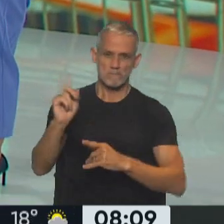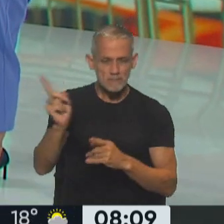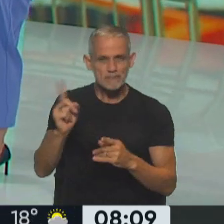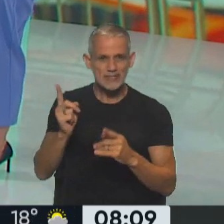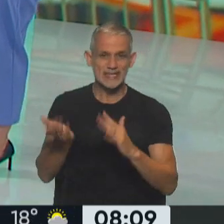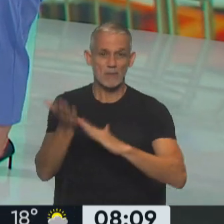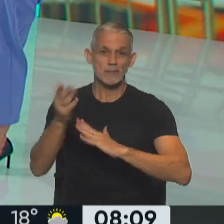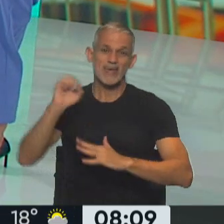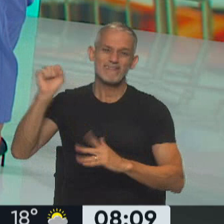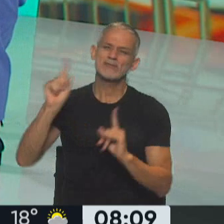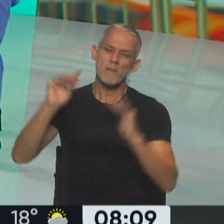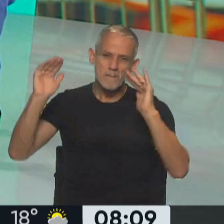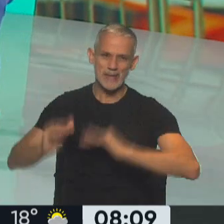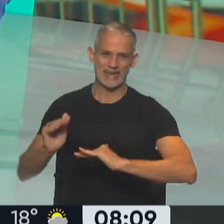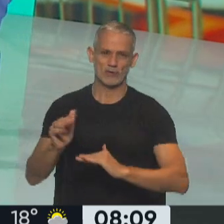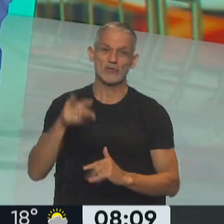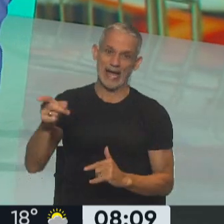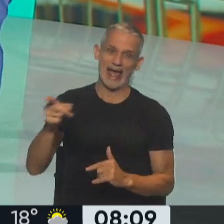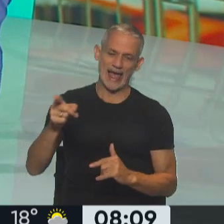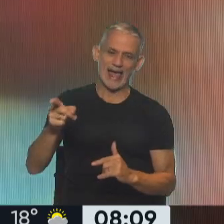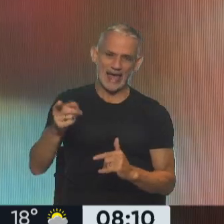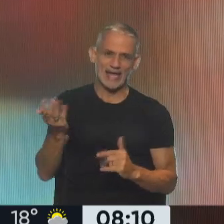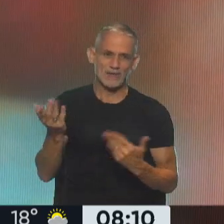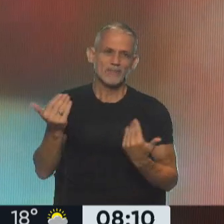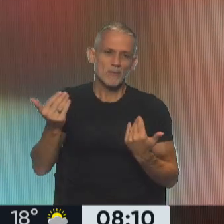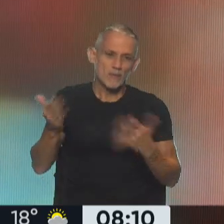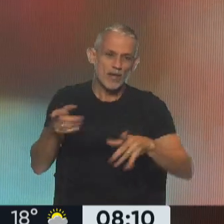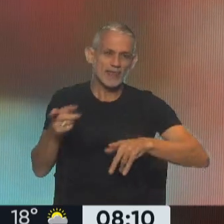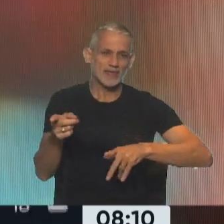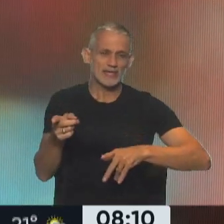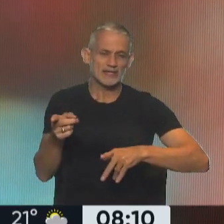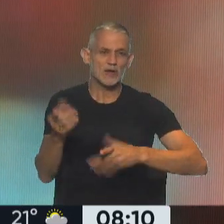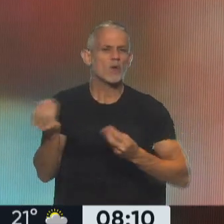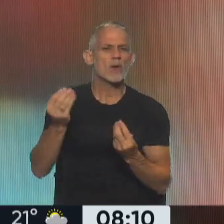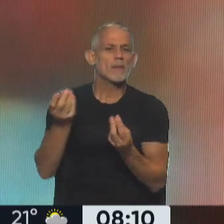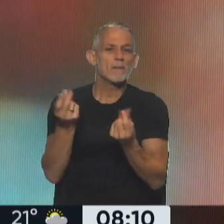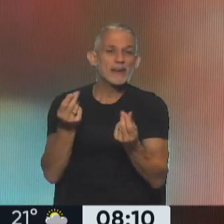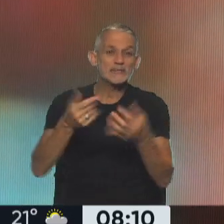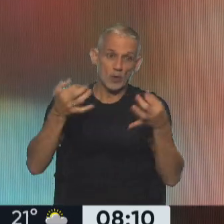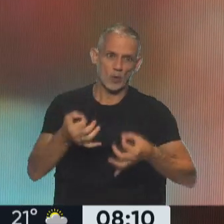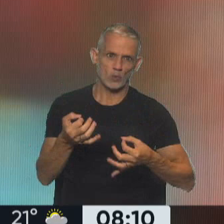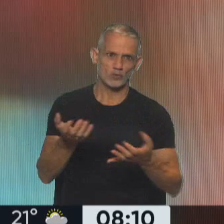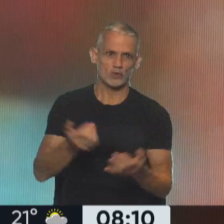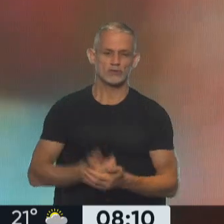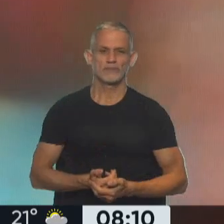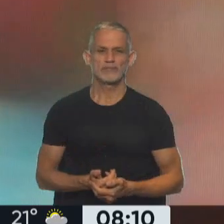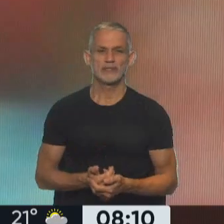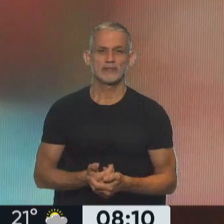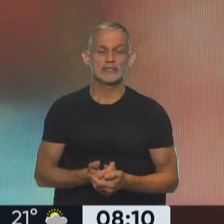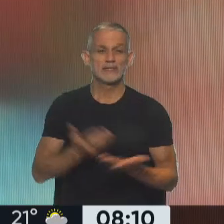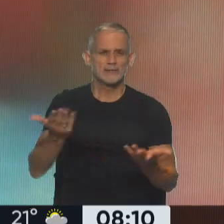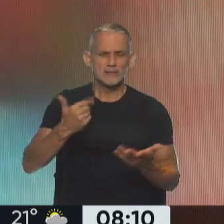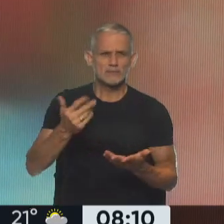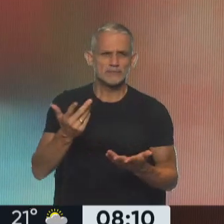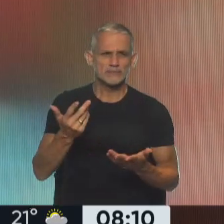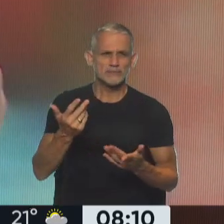aumentaron menos de la inflación promedio. Y ahí cabe destacar lo que son los precios justos, por lo cual lo que uno ve es que en